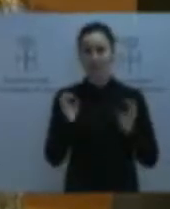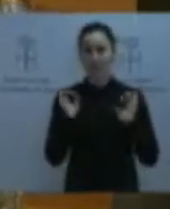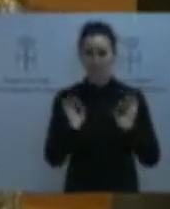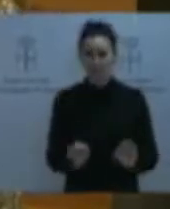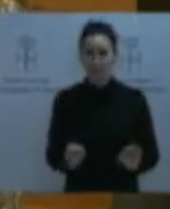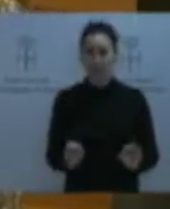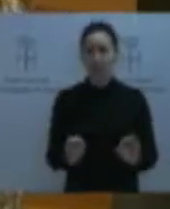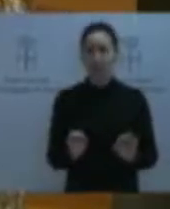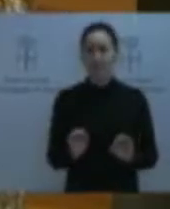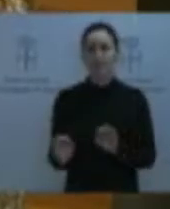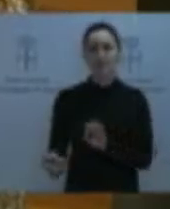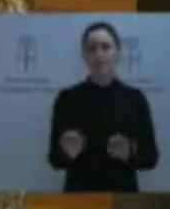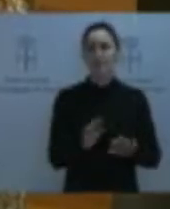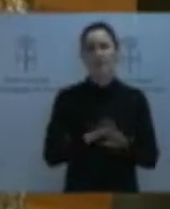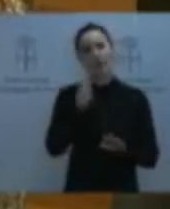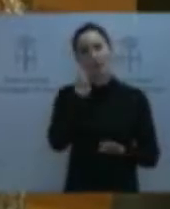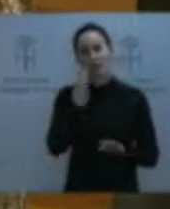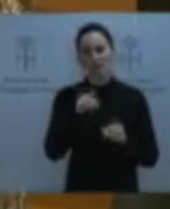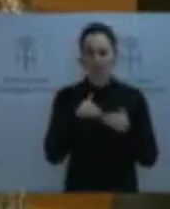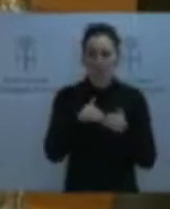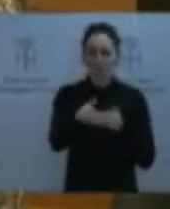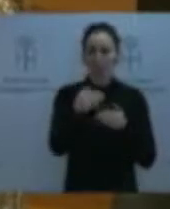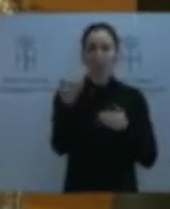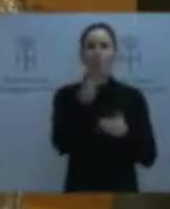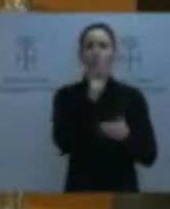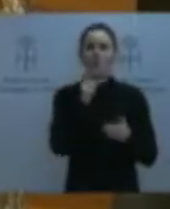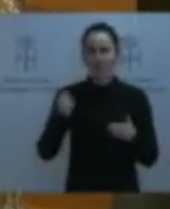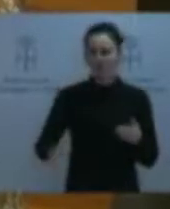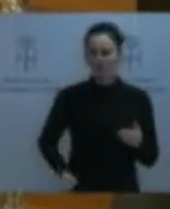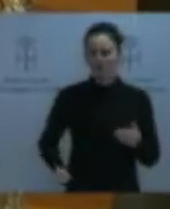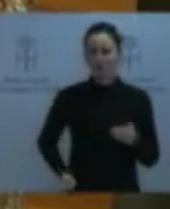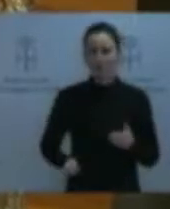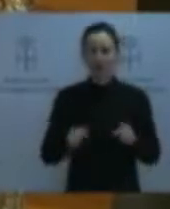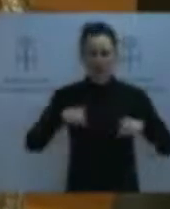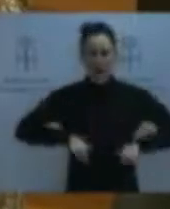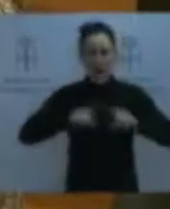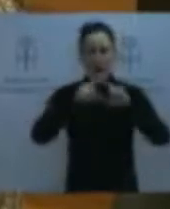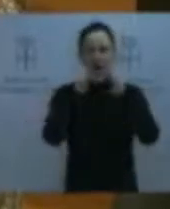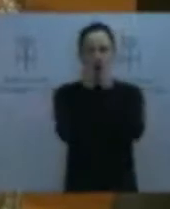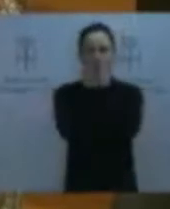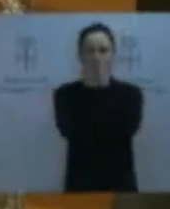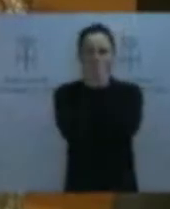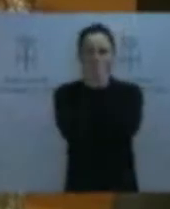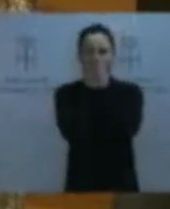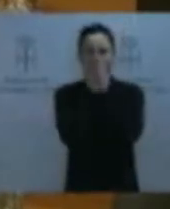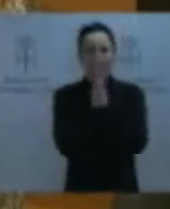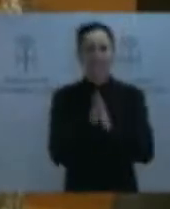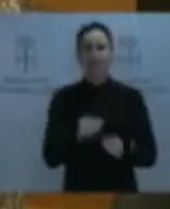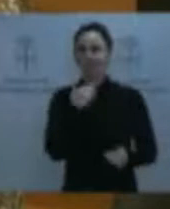hacer con los purines en Asturias. Algo que con este tipo de modelos bajaría